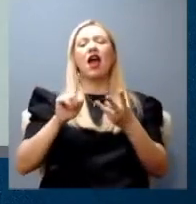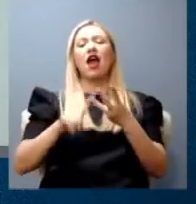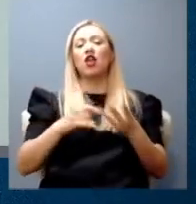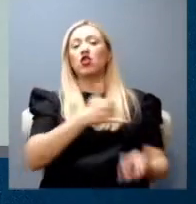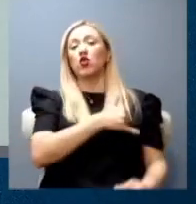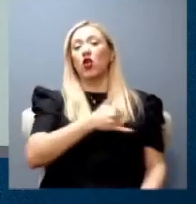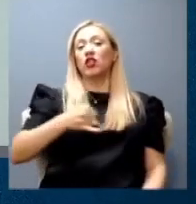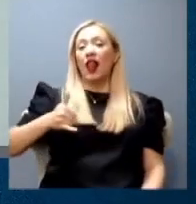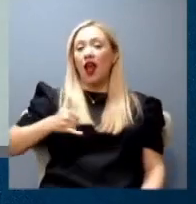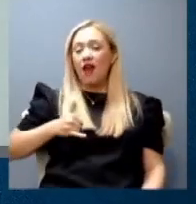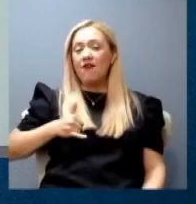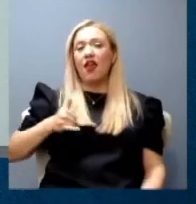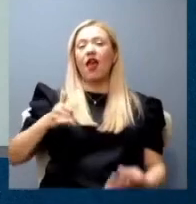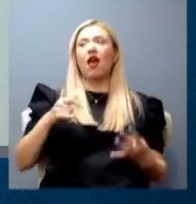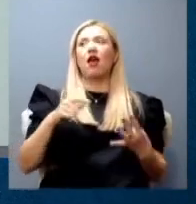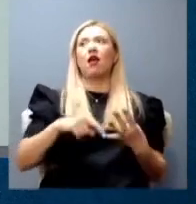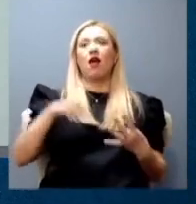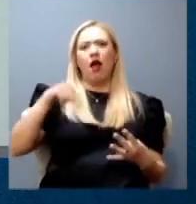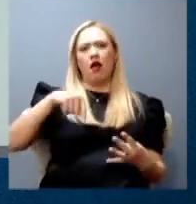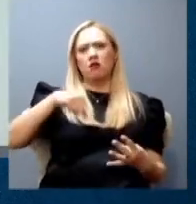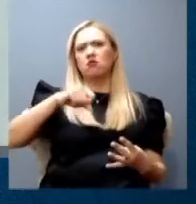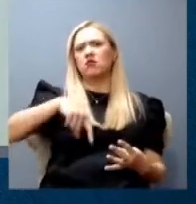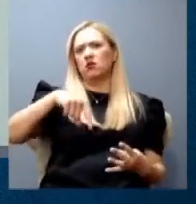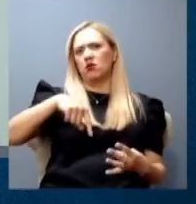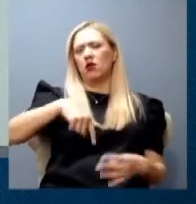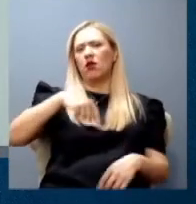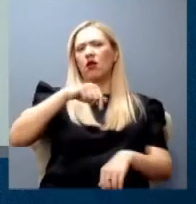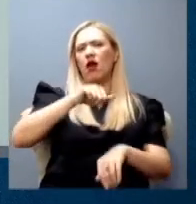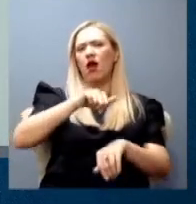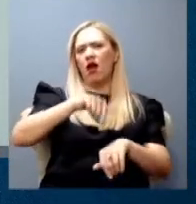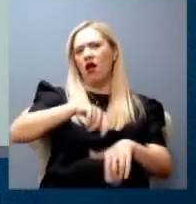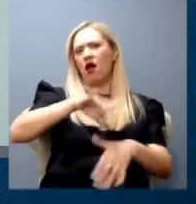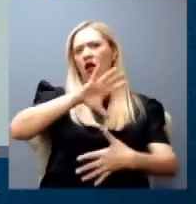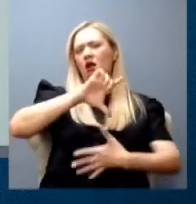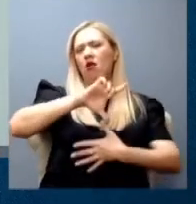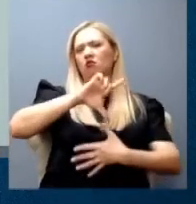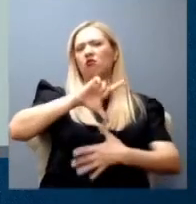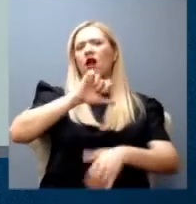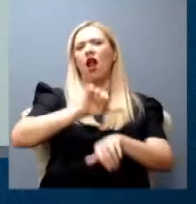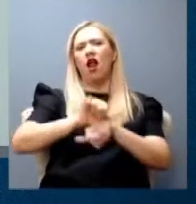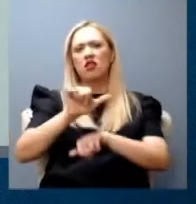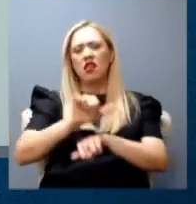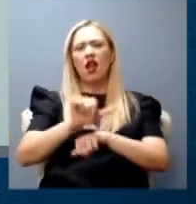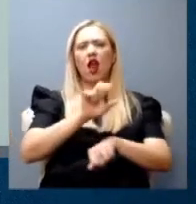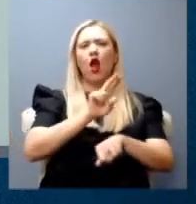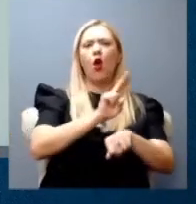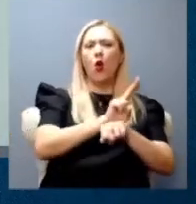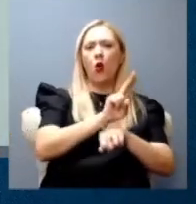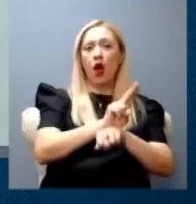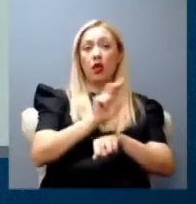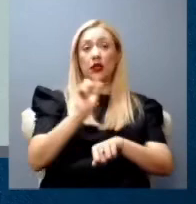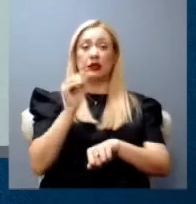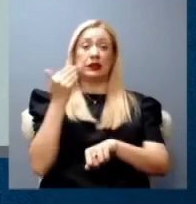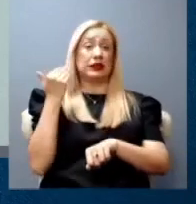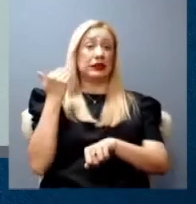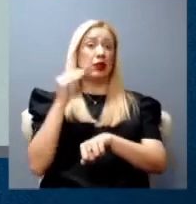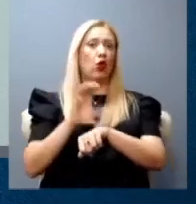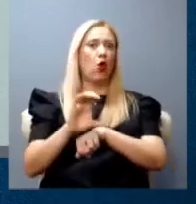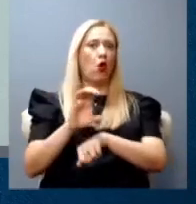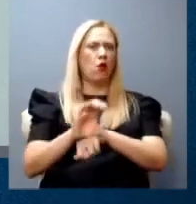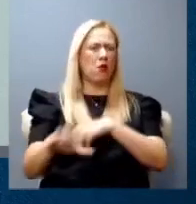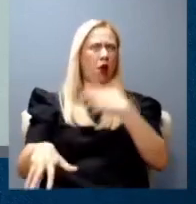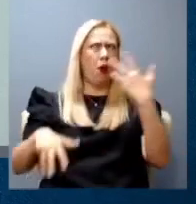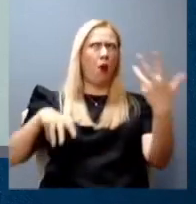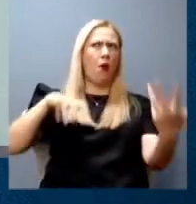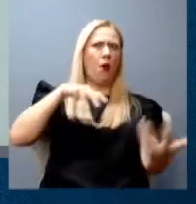Latina, obviamente también lo hemos visto, está el caso Argentina, está el caso Uruguay, más recientemente Colombia, y bueno, también tenemos